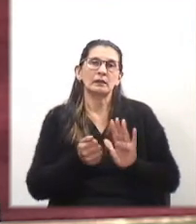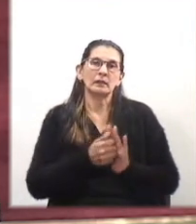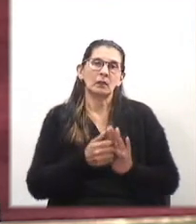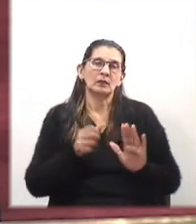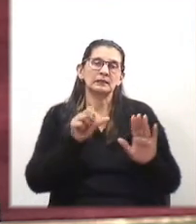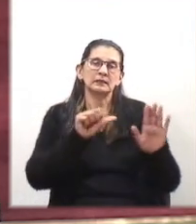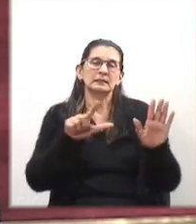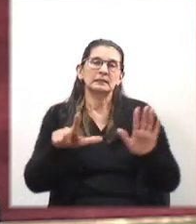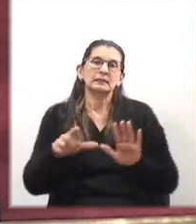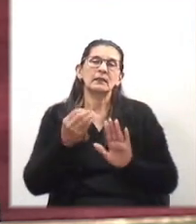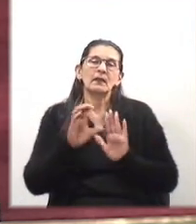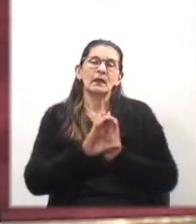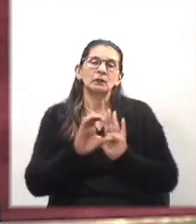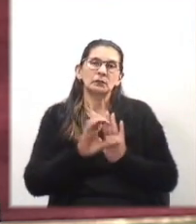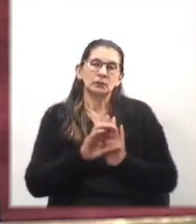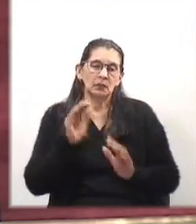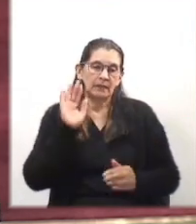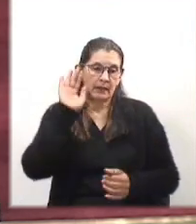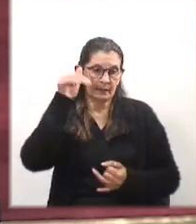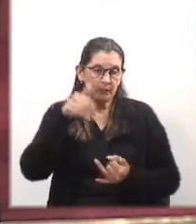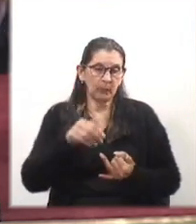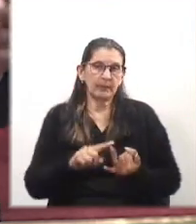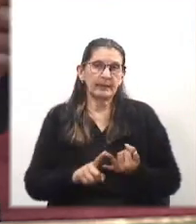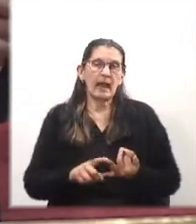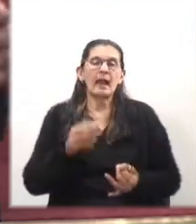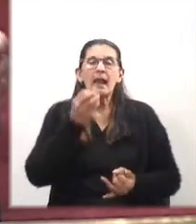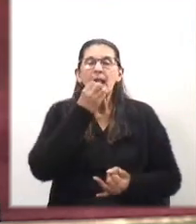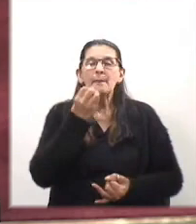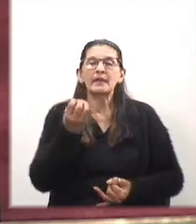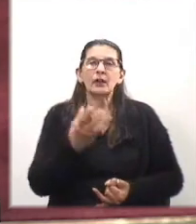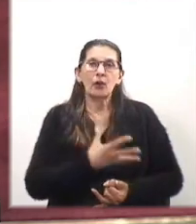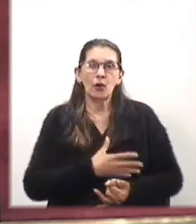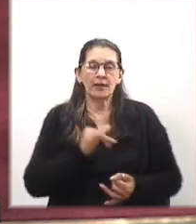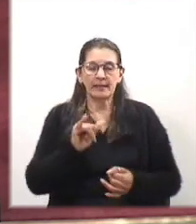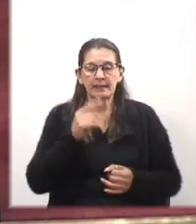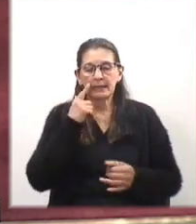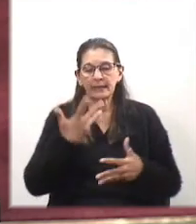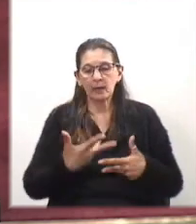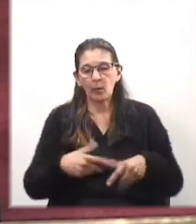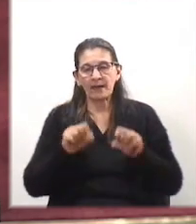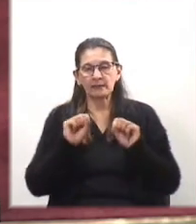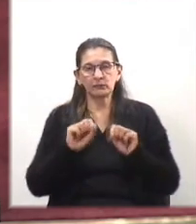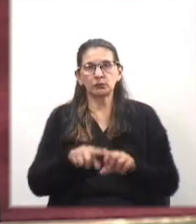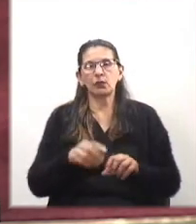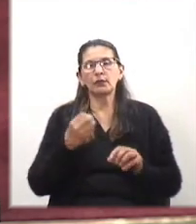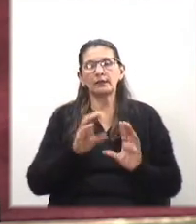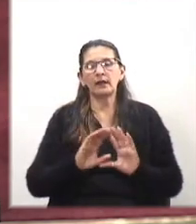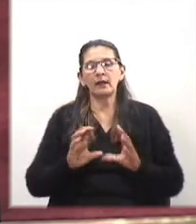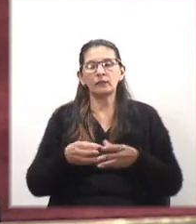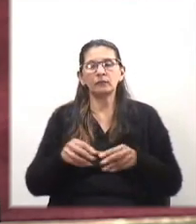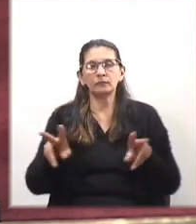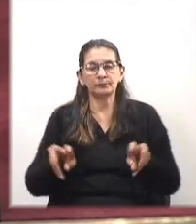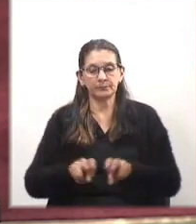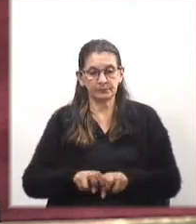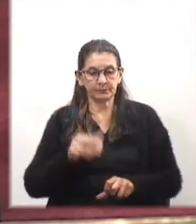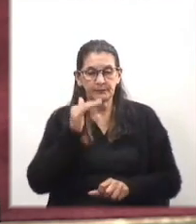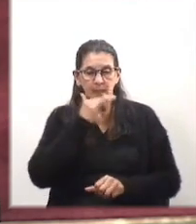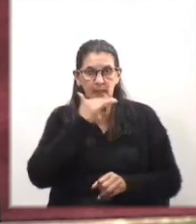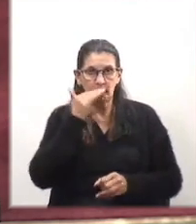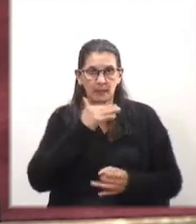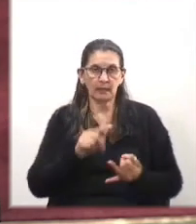67 de la Constitución de la República, en la mejora y recuperación de la fuente de financiamiento de la